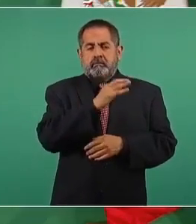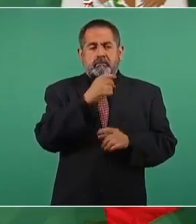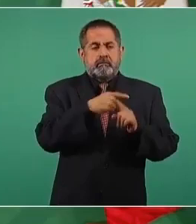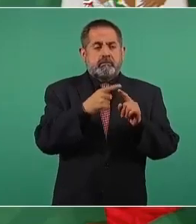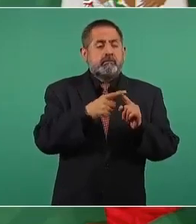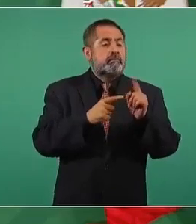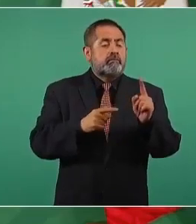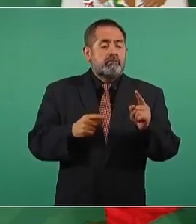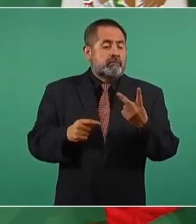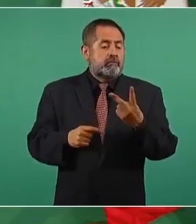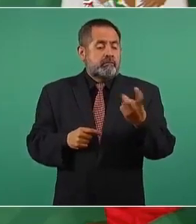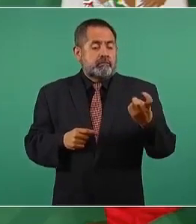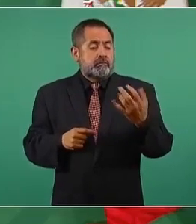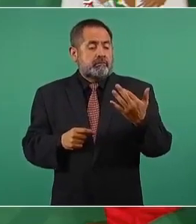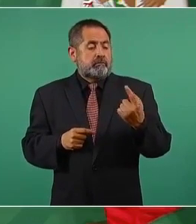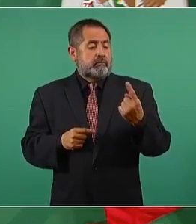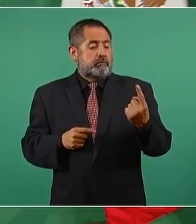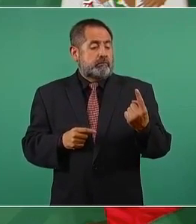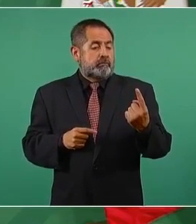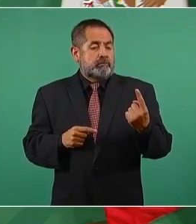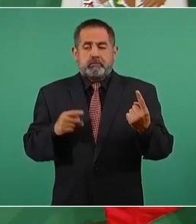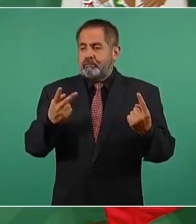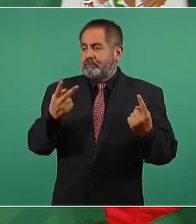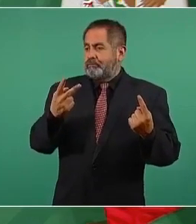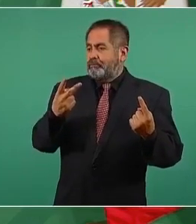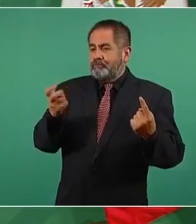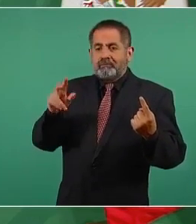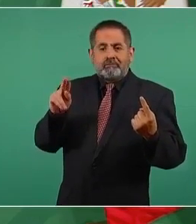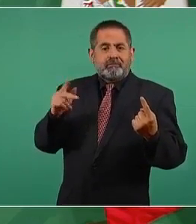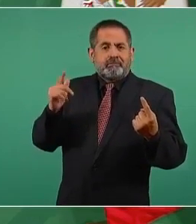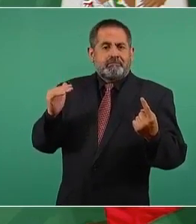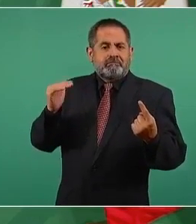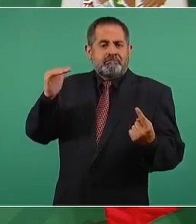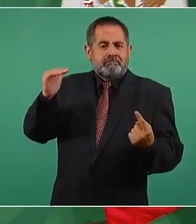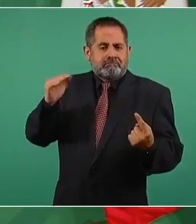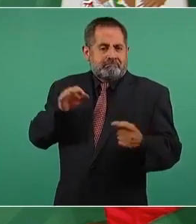251, porque es la mitad más uno.